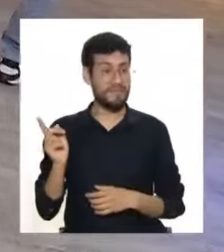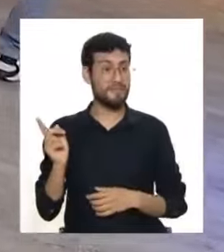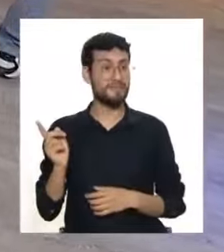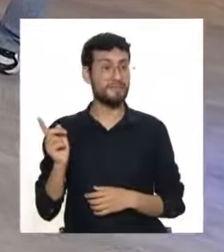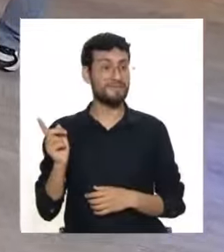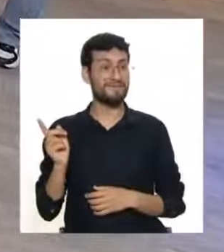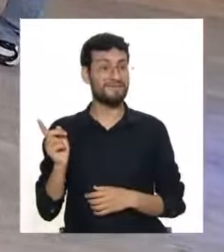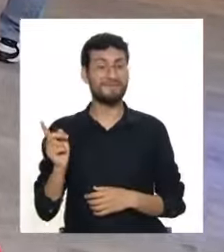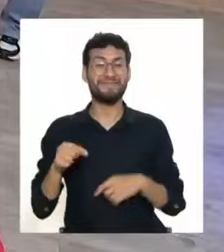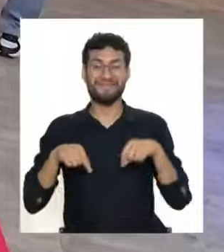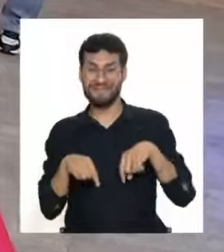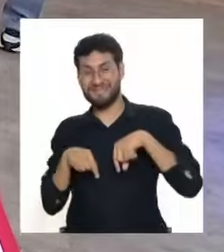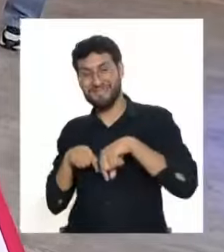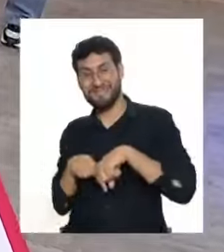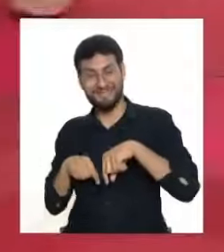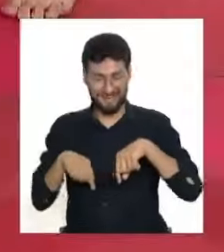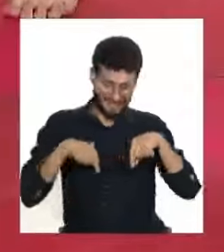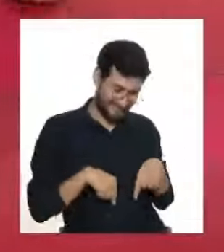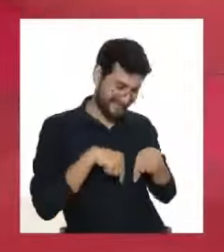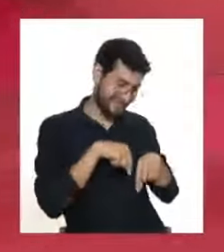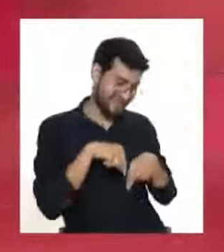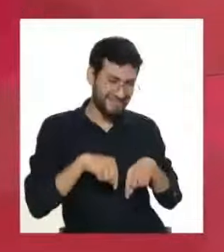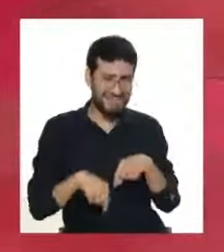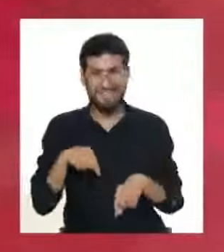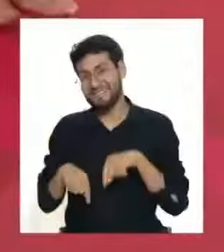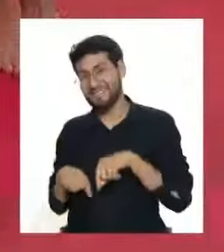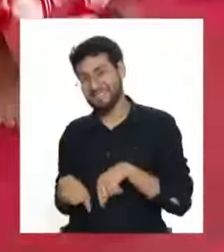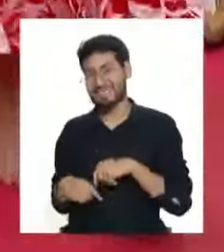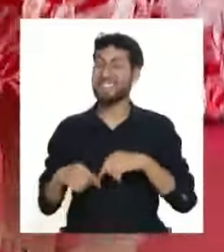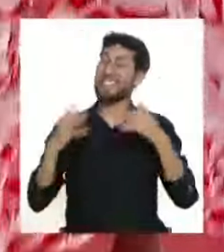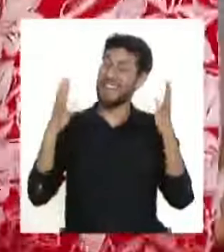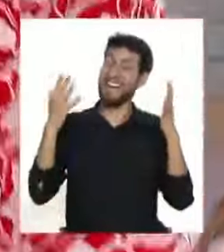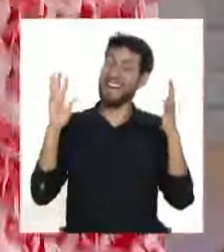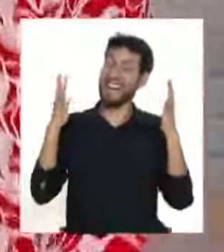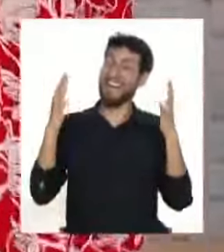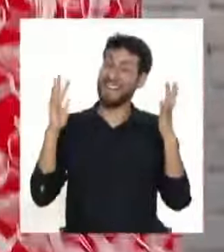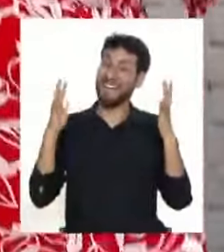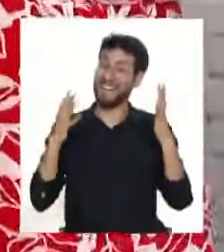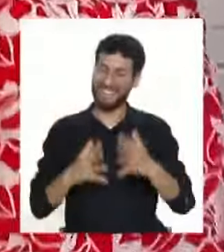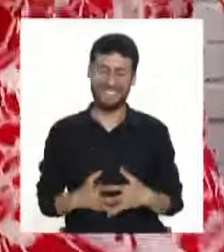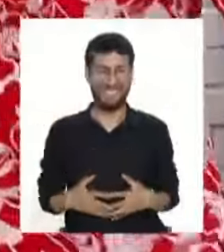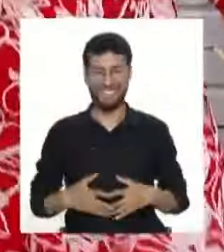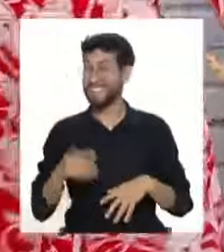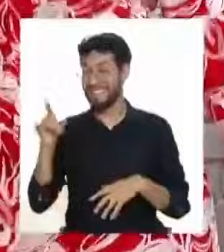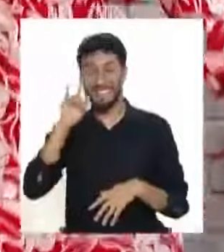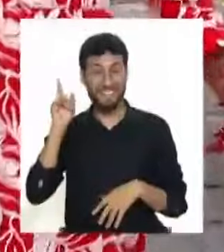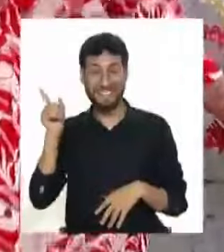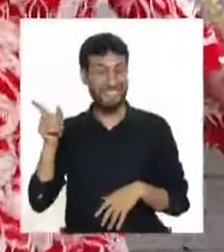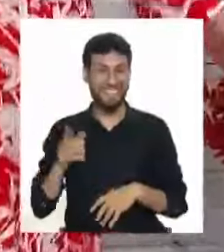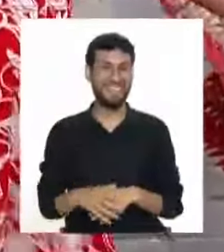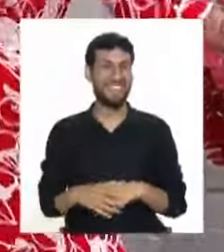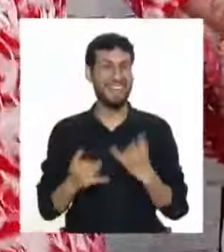tres, un, dos, ¡eso! Tres. ¡Eso! Un, dos, tres, un, ¡eso! Dos. Mira, la Uchi, ¿eh? Sí,